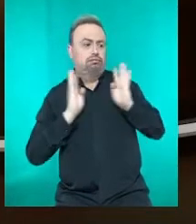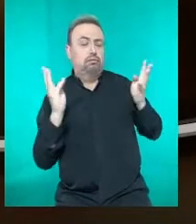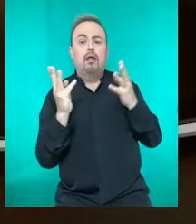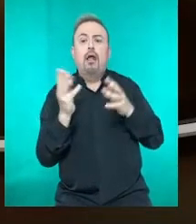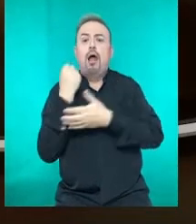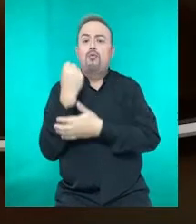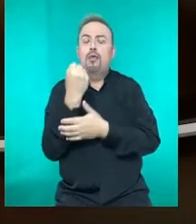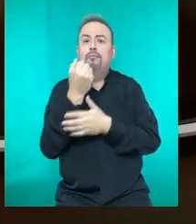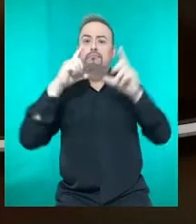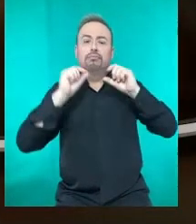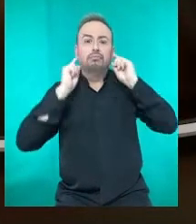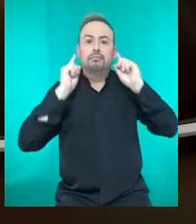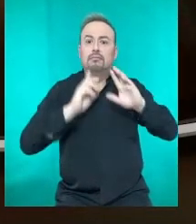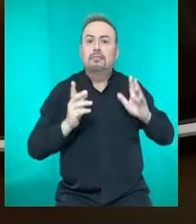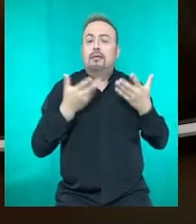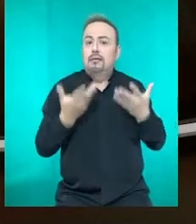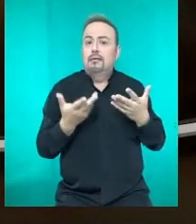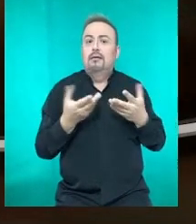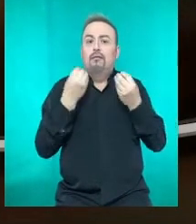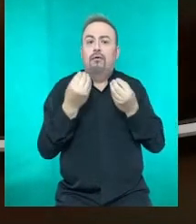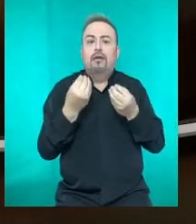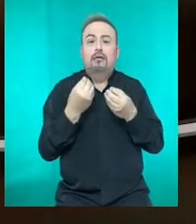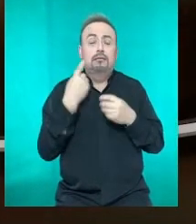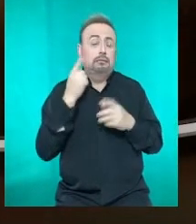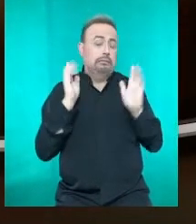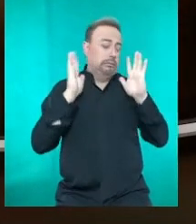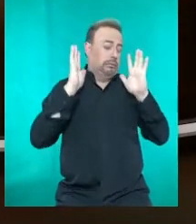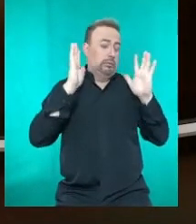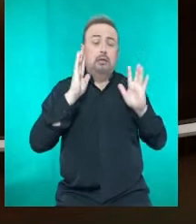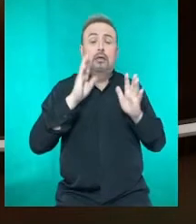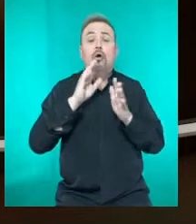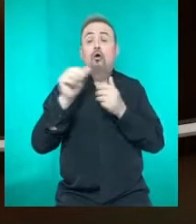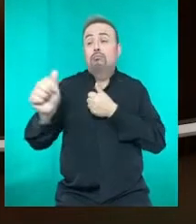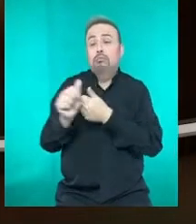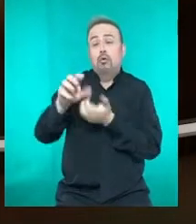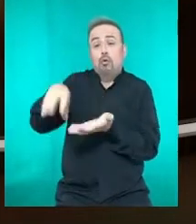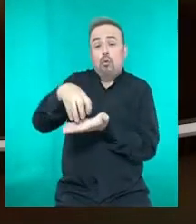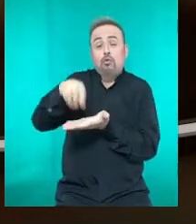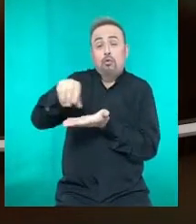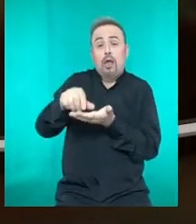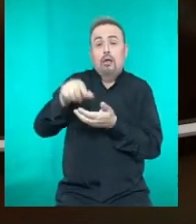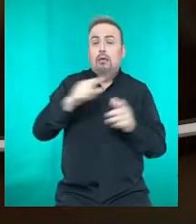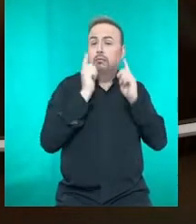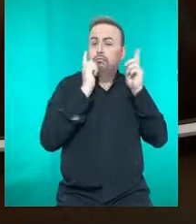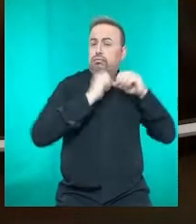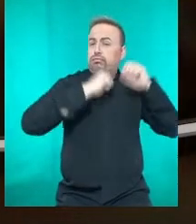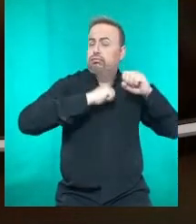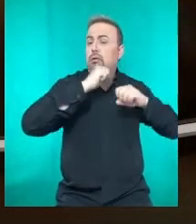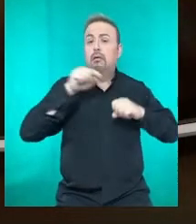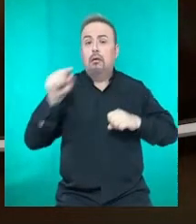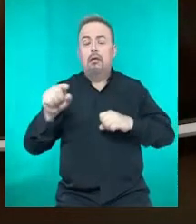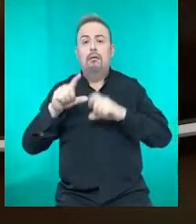de gran velocidad. Eso disminuye el impacto acústico en la zona urbana cercana, pero además también le da un